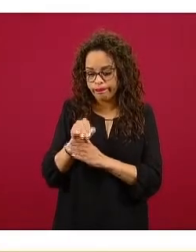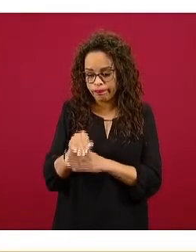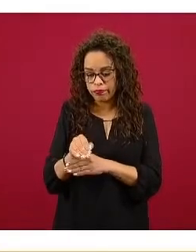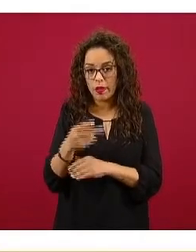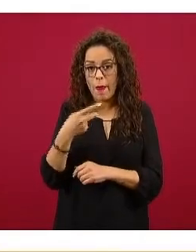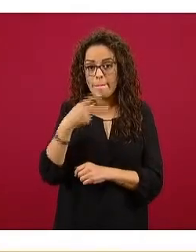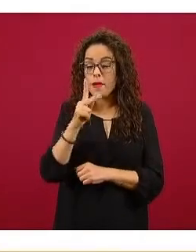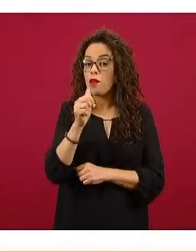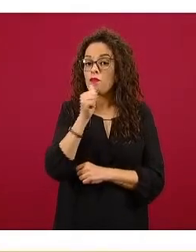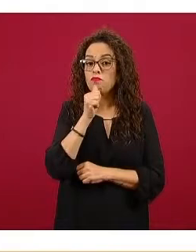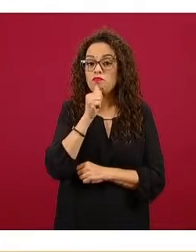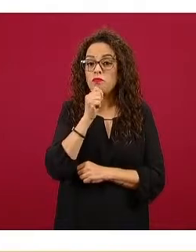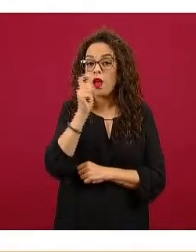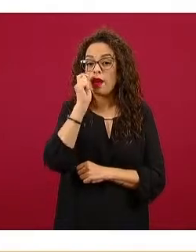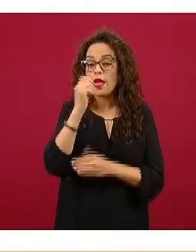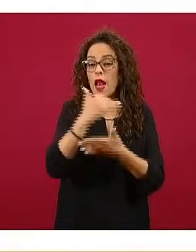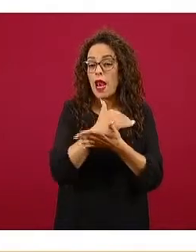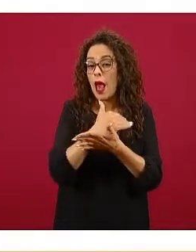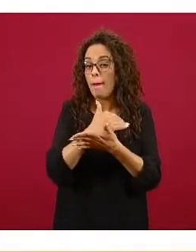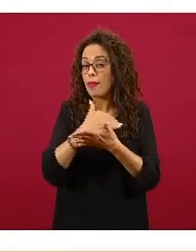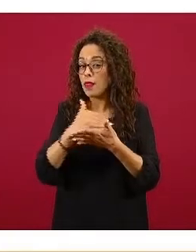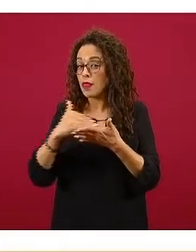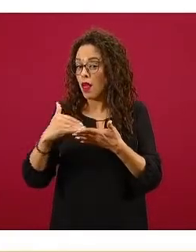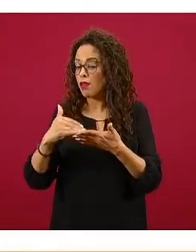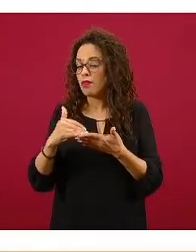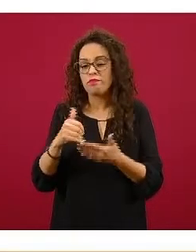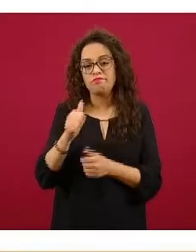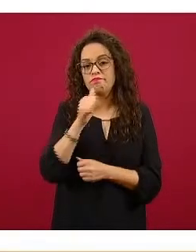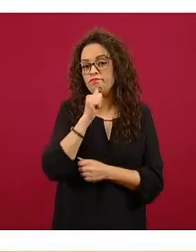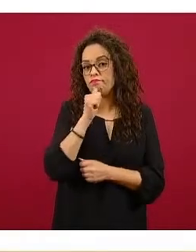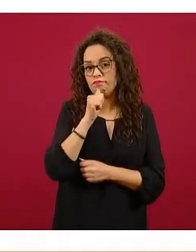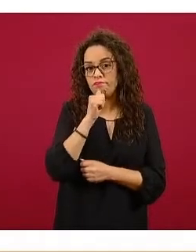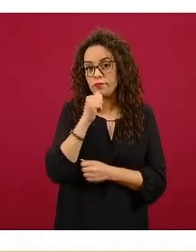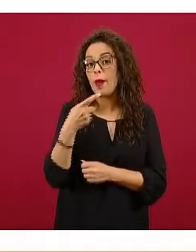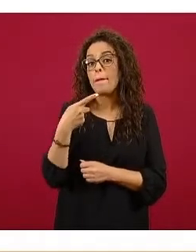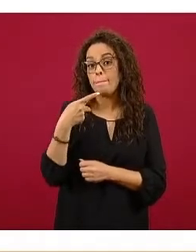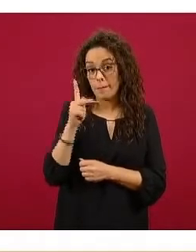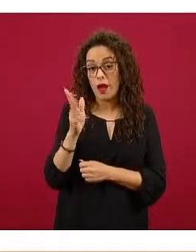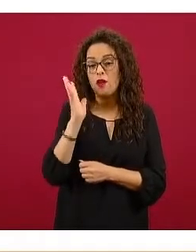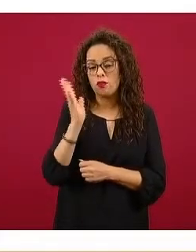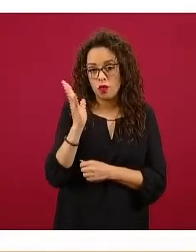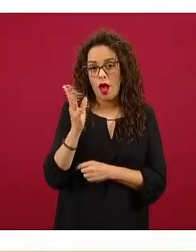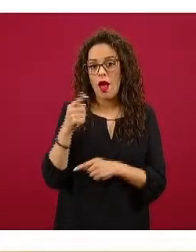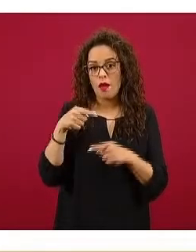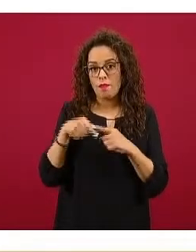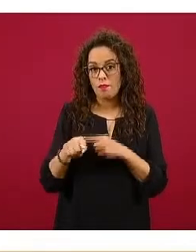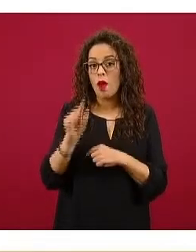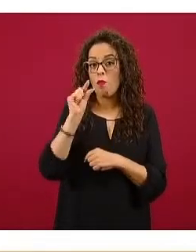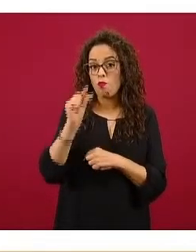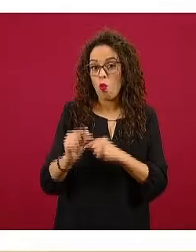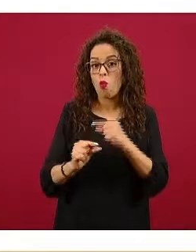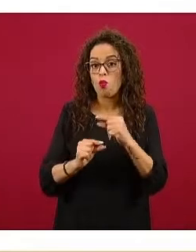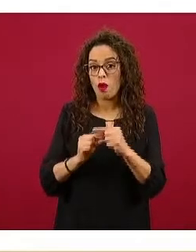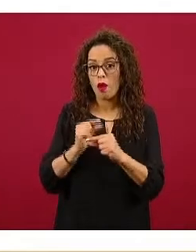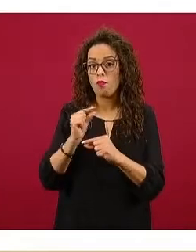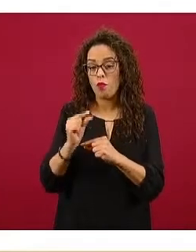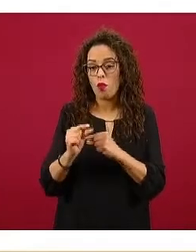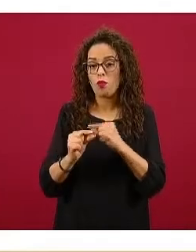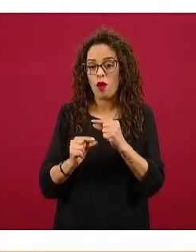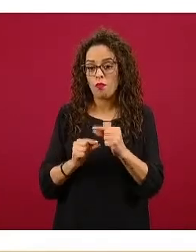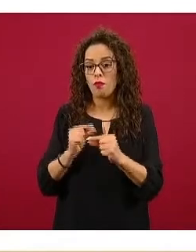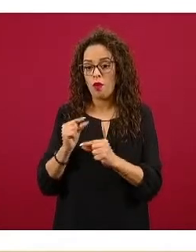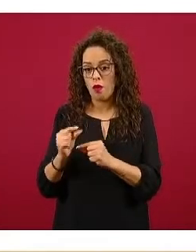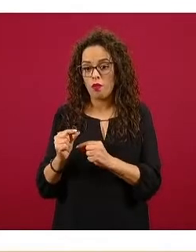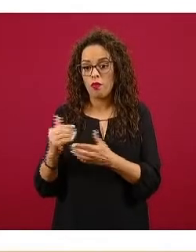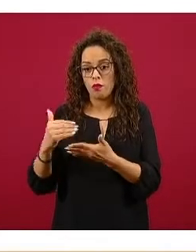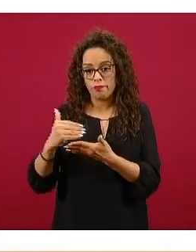a la mitad o al valle de lo que fue su mayor magnitud, pero al menos evidencia una tendencia descendente, no